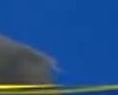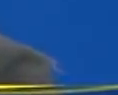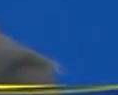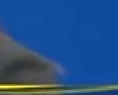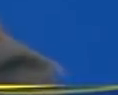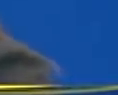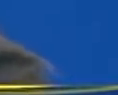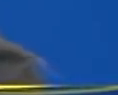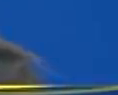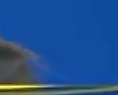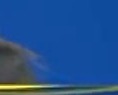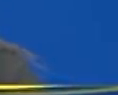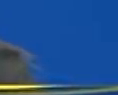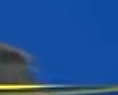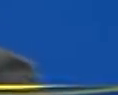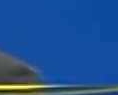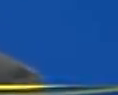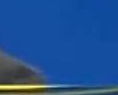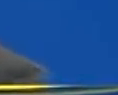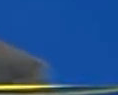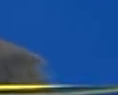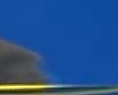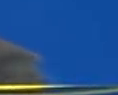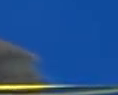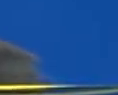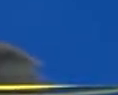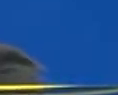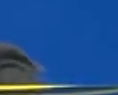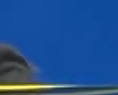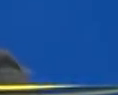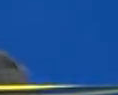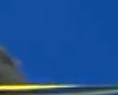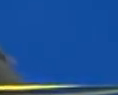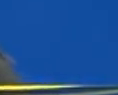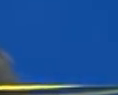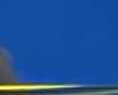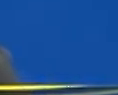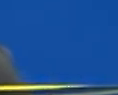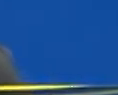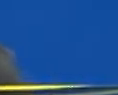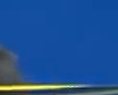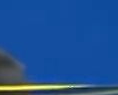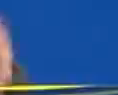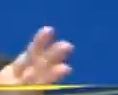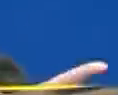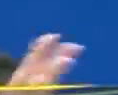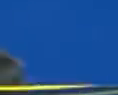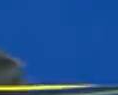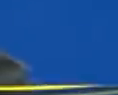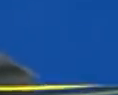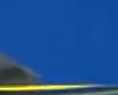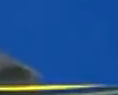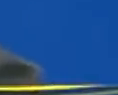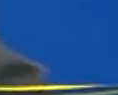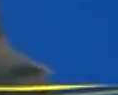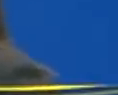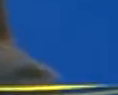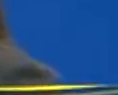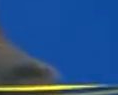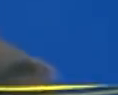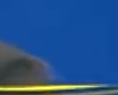a un colapso total del gobierno. Es algo que los medios ignoran completamente y que